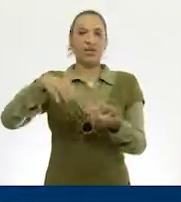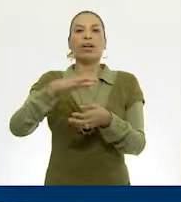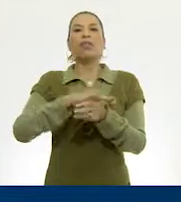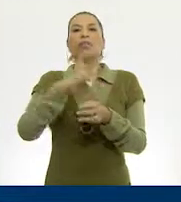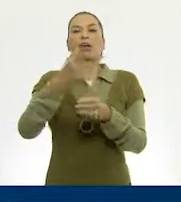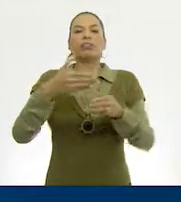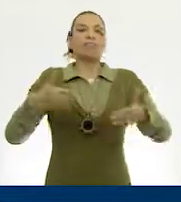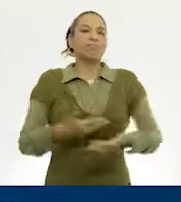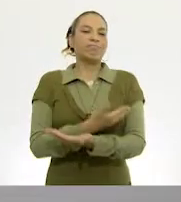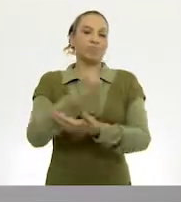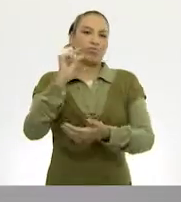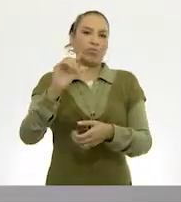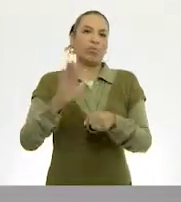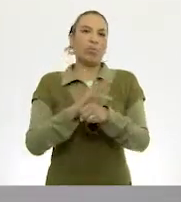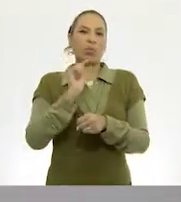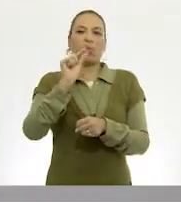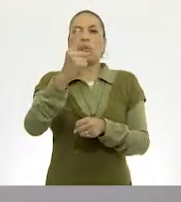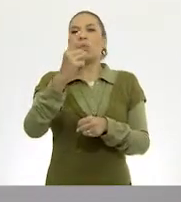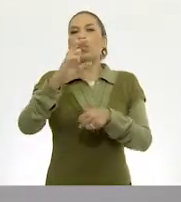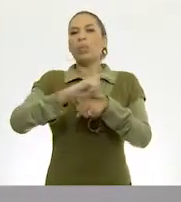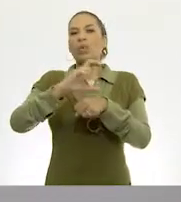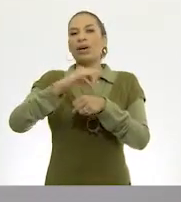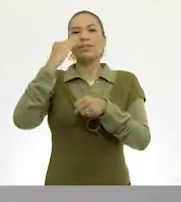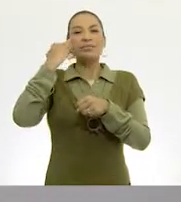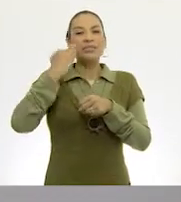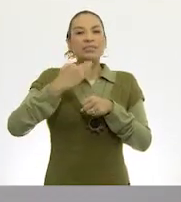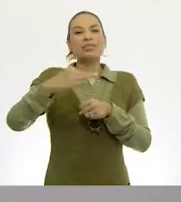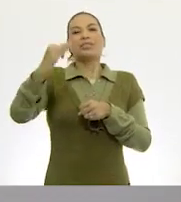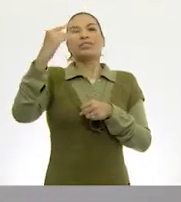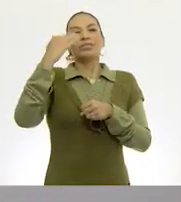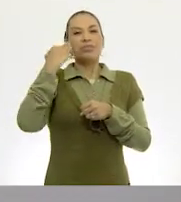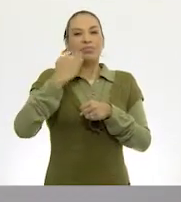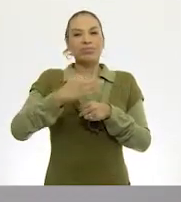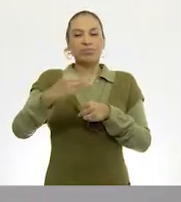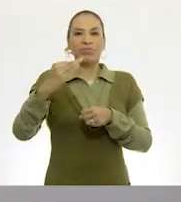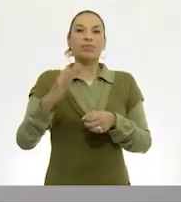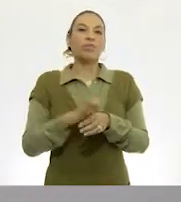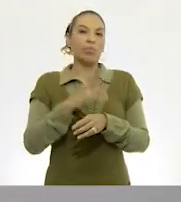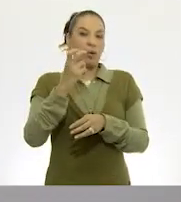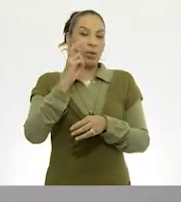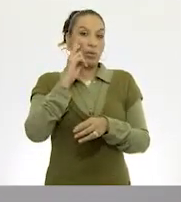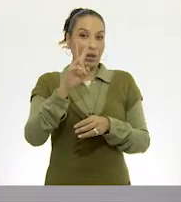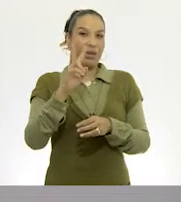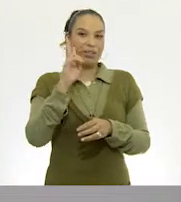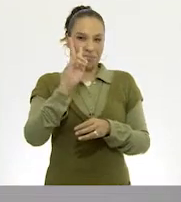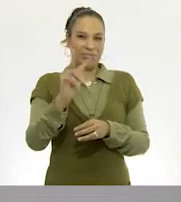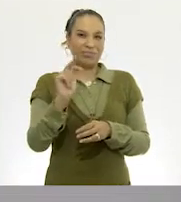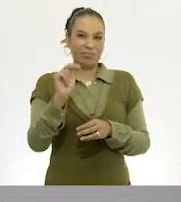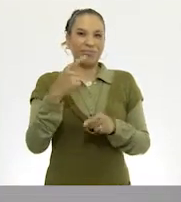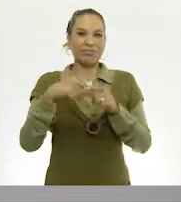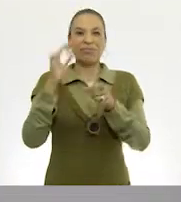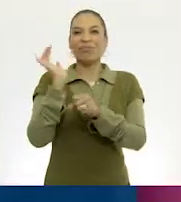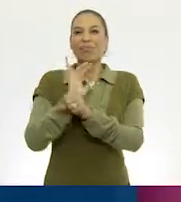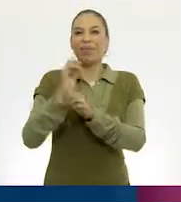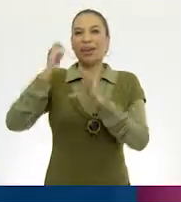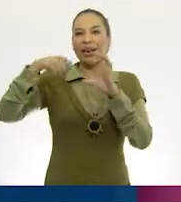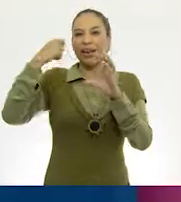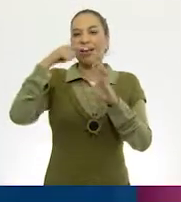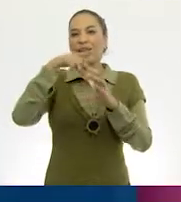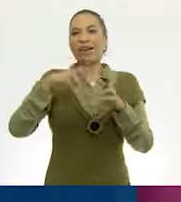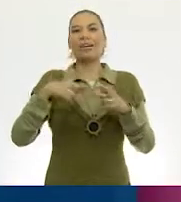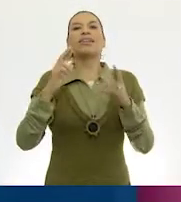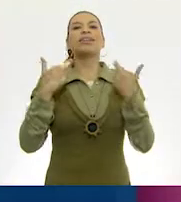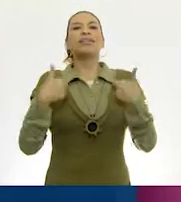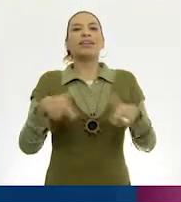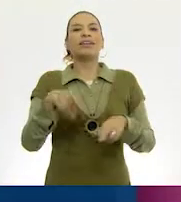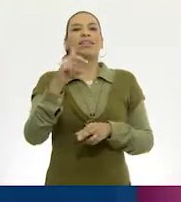baja reproducción, pues solo ponían un huevo en cada temporada. He visto en programas de televisión y en películas que representan al dodo